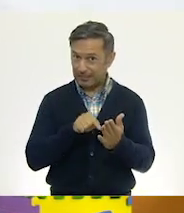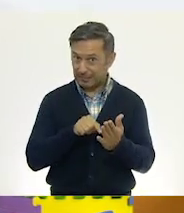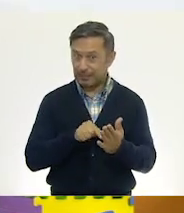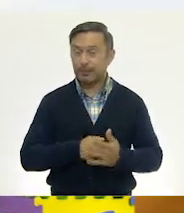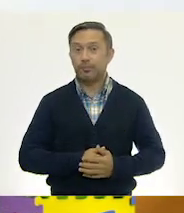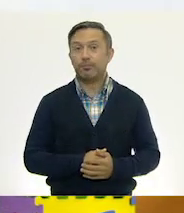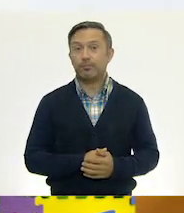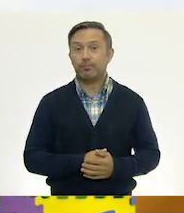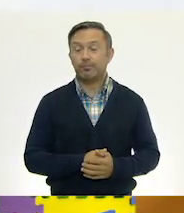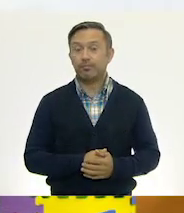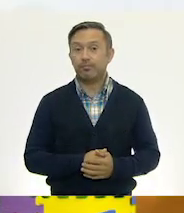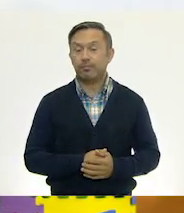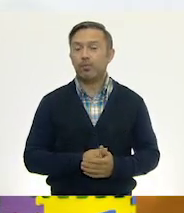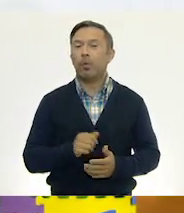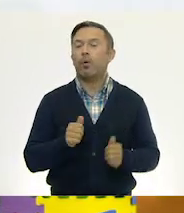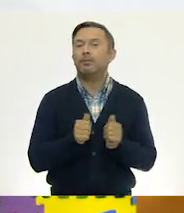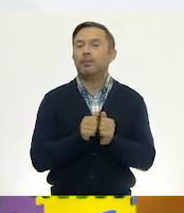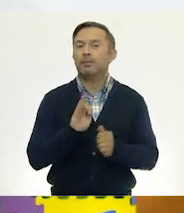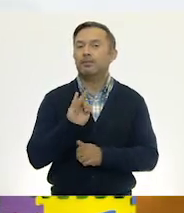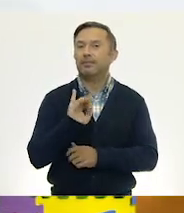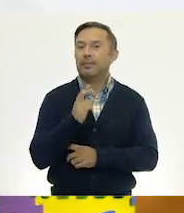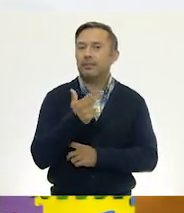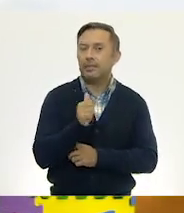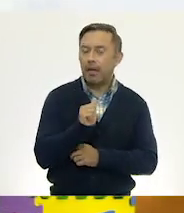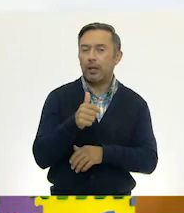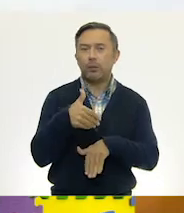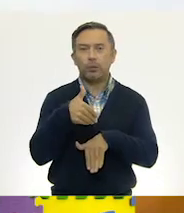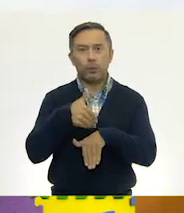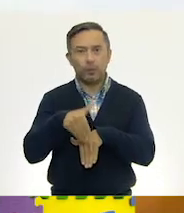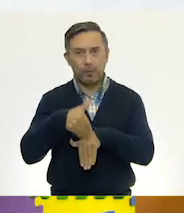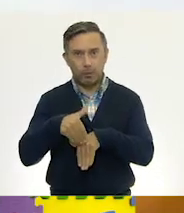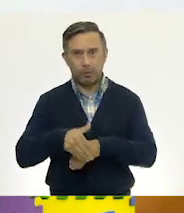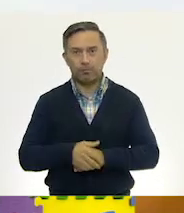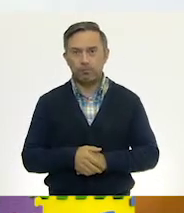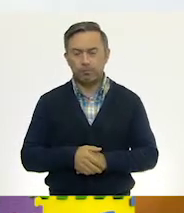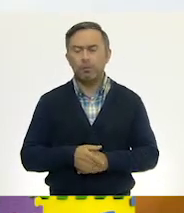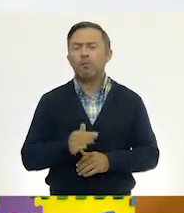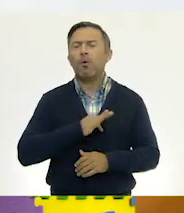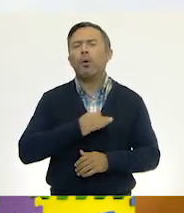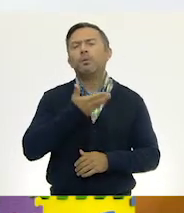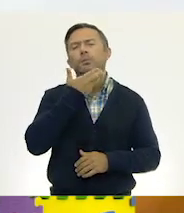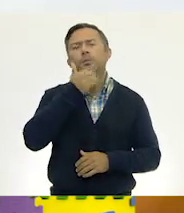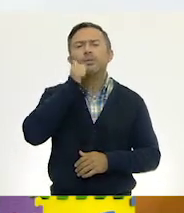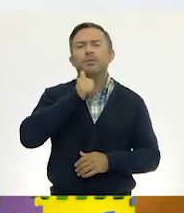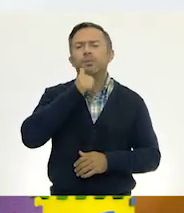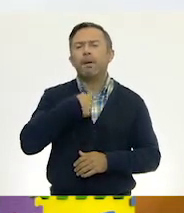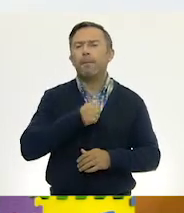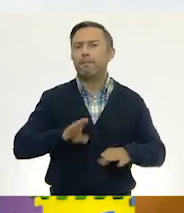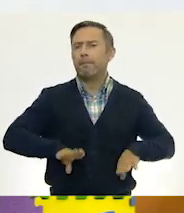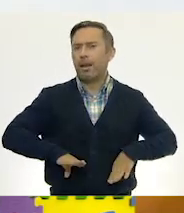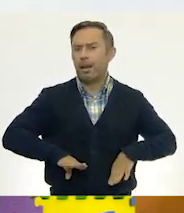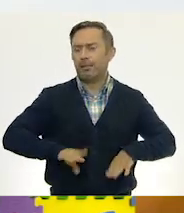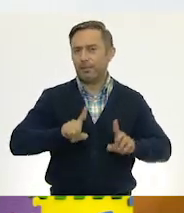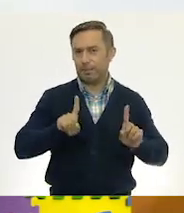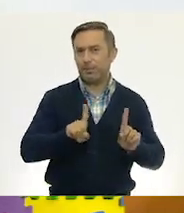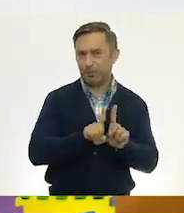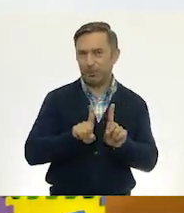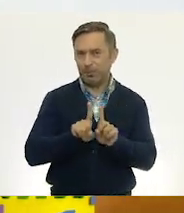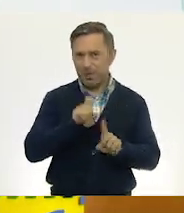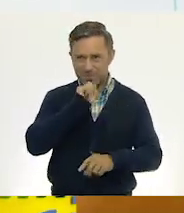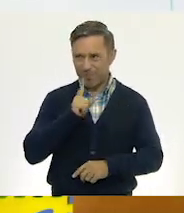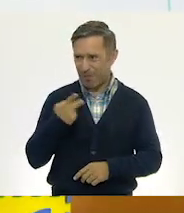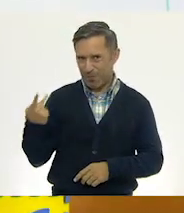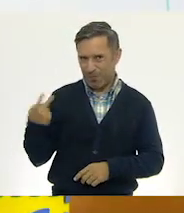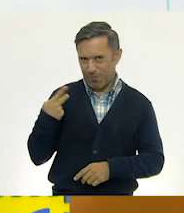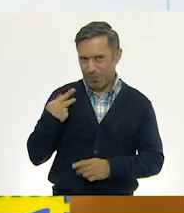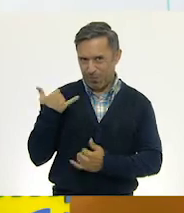con fichas y con números. Esto se juega normalmente en parejas, así como lo vamos a jugar tú y yo. Y nuestros niños y